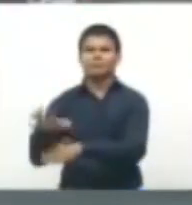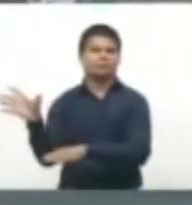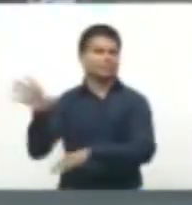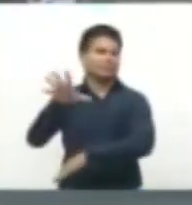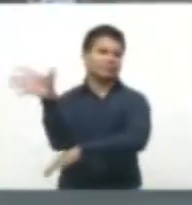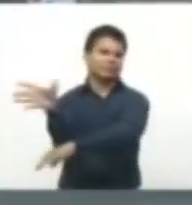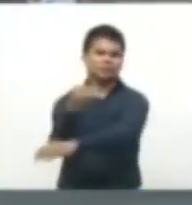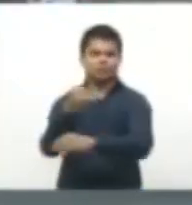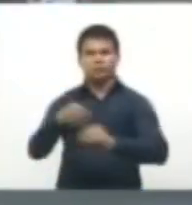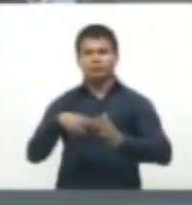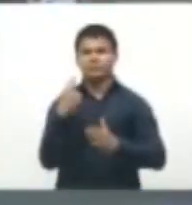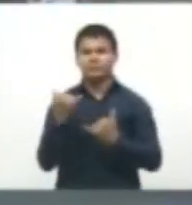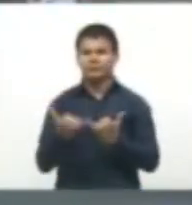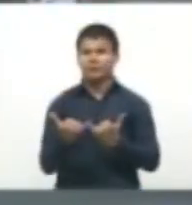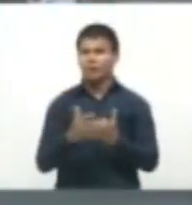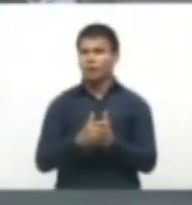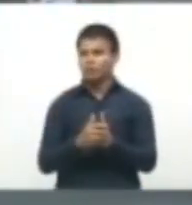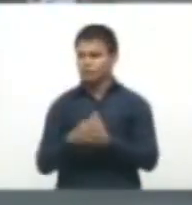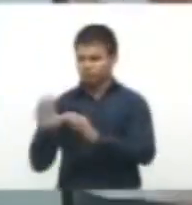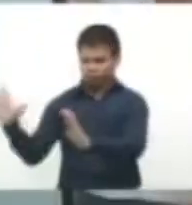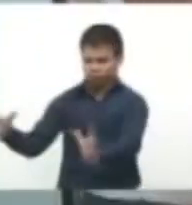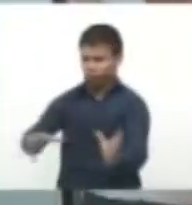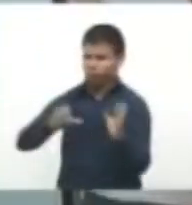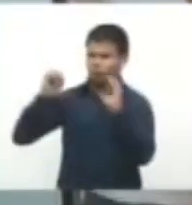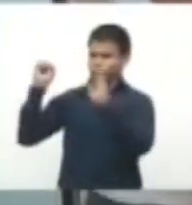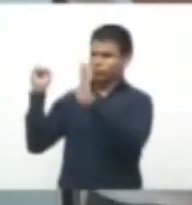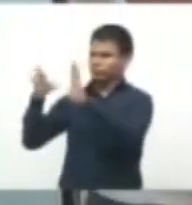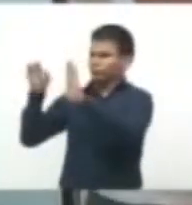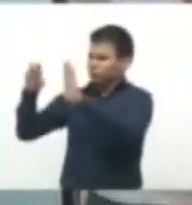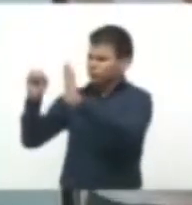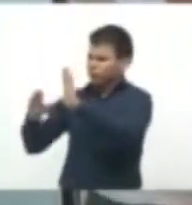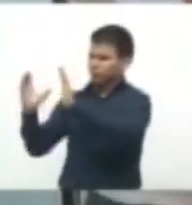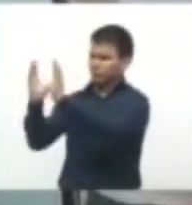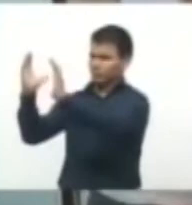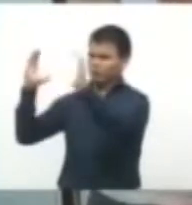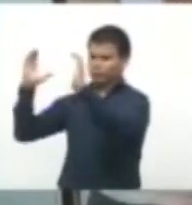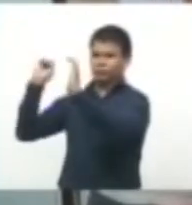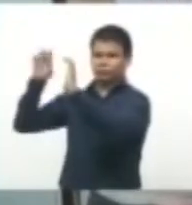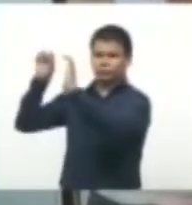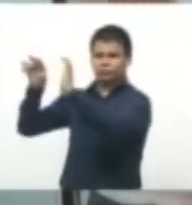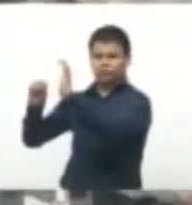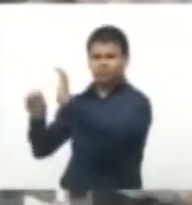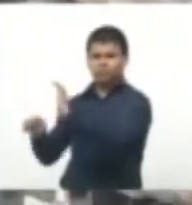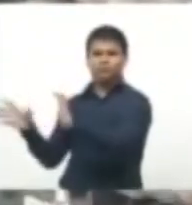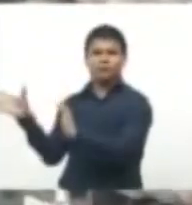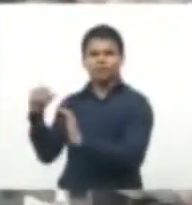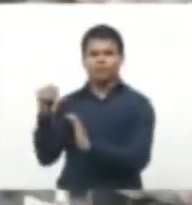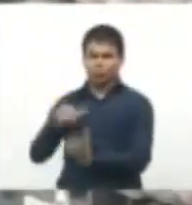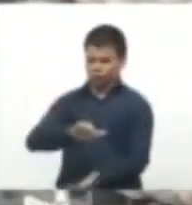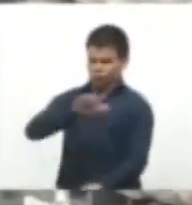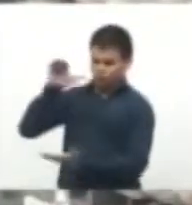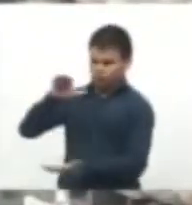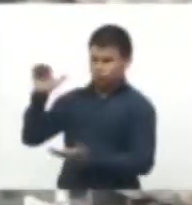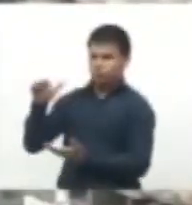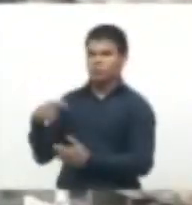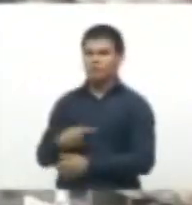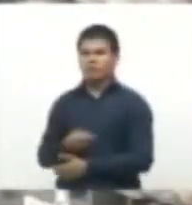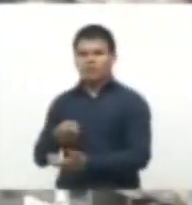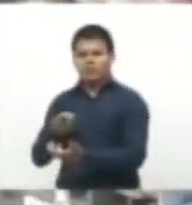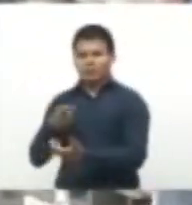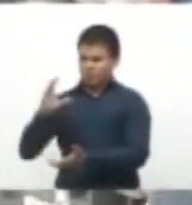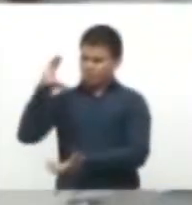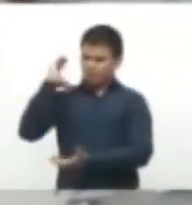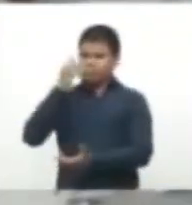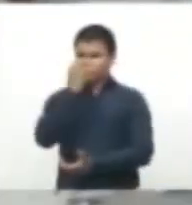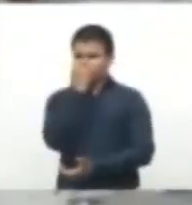serán instalados 60 contenedores para evitar la acumulación de desechos en un solo lugar. También se hará una masiva fumigación contra roedores